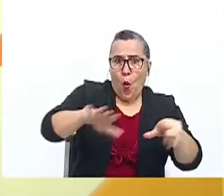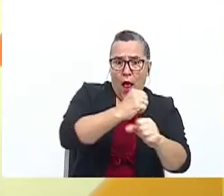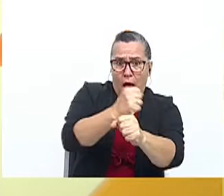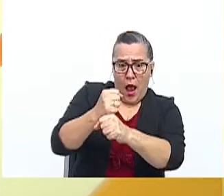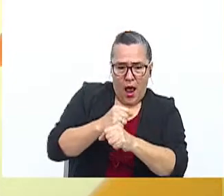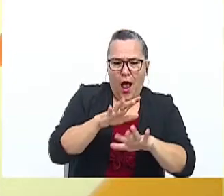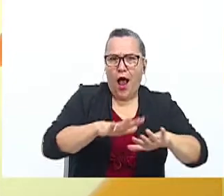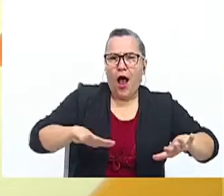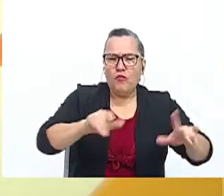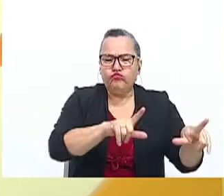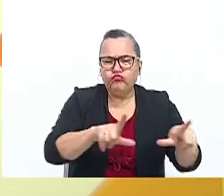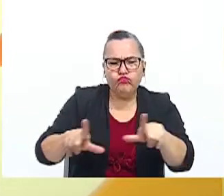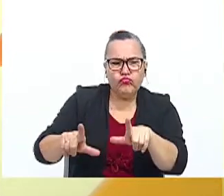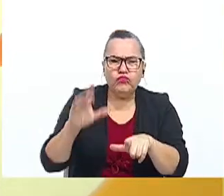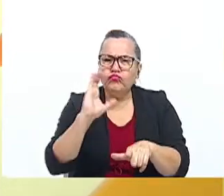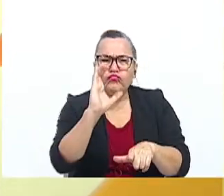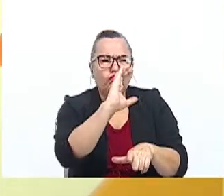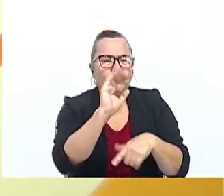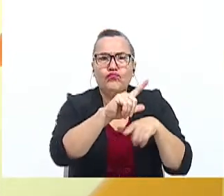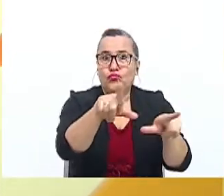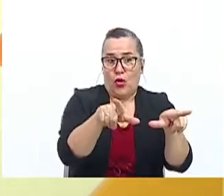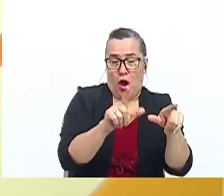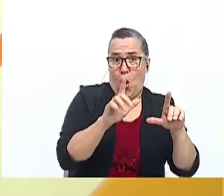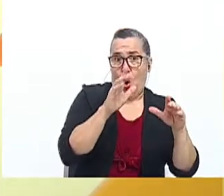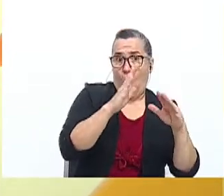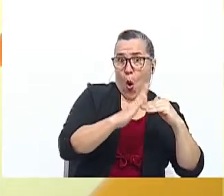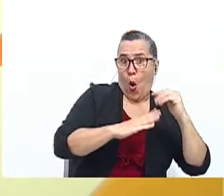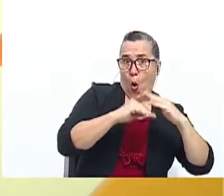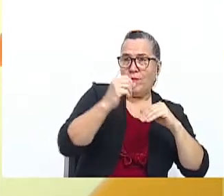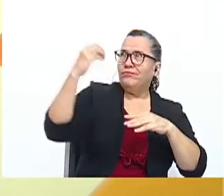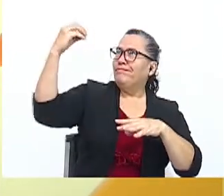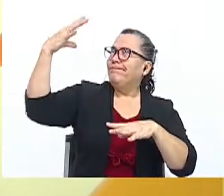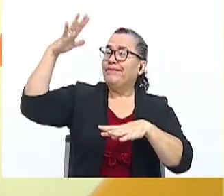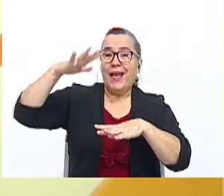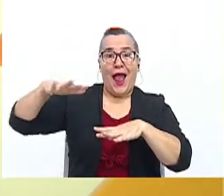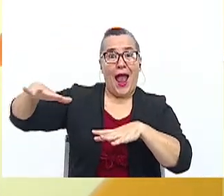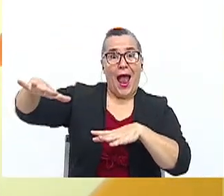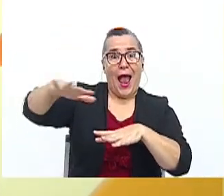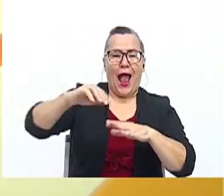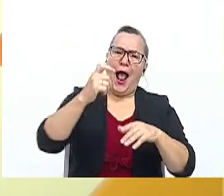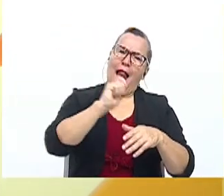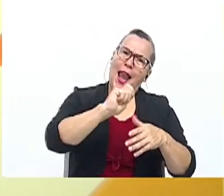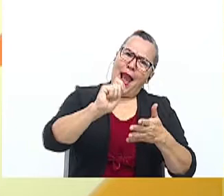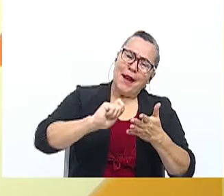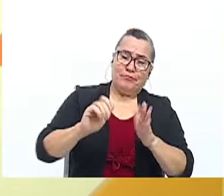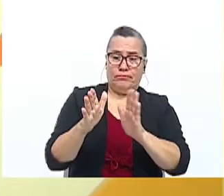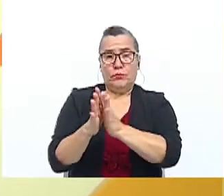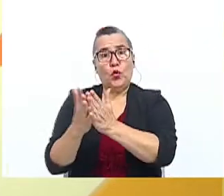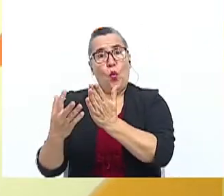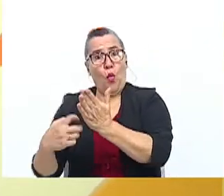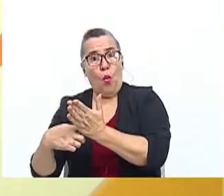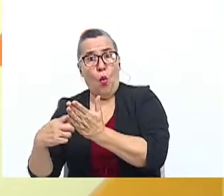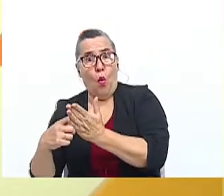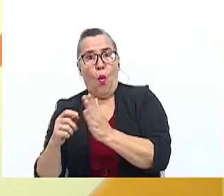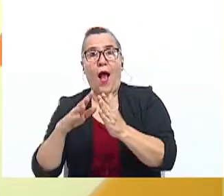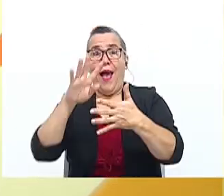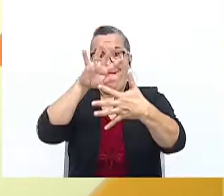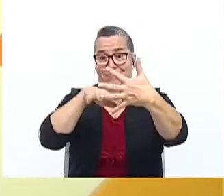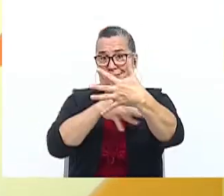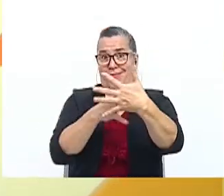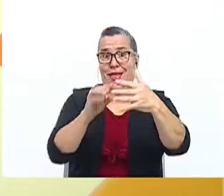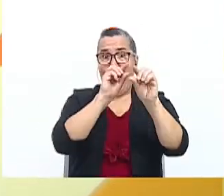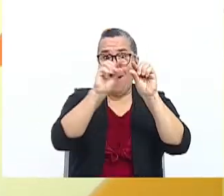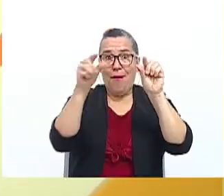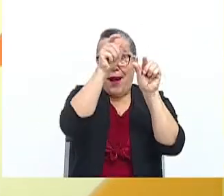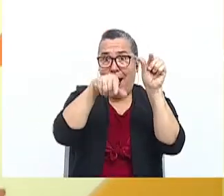trabajo. Pueden buscar un espacio cómodo, iluminado, donde puedan tener lápiz, cuaderno, una tabla periódica si tienen